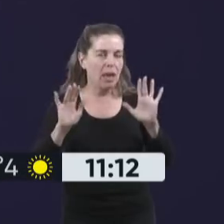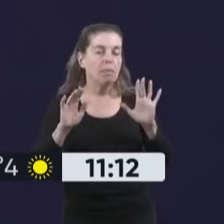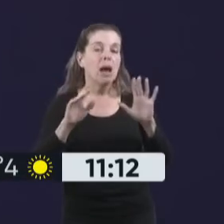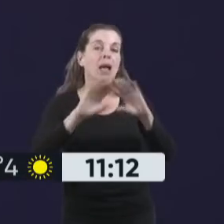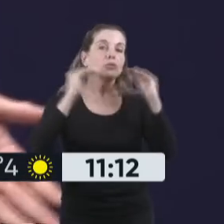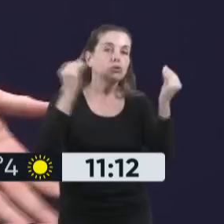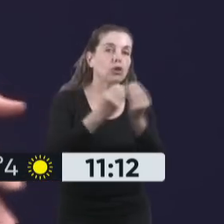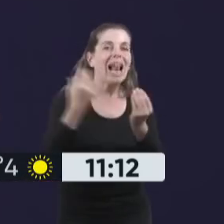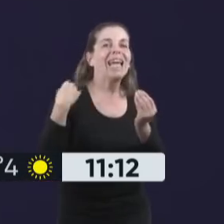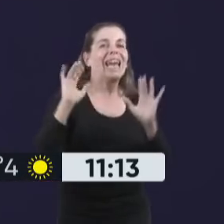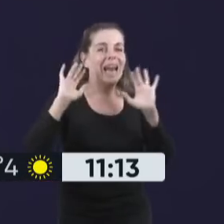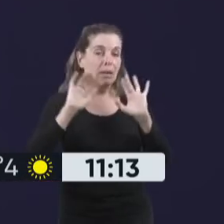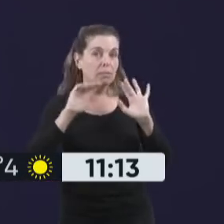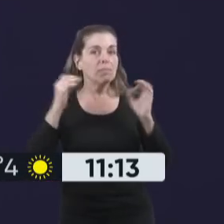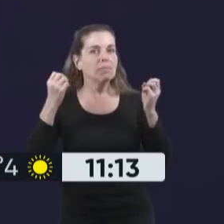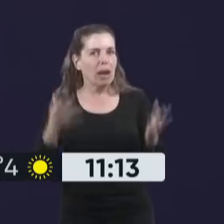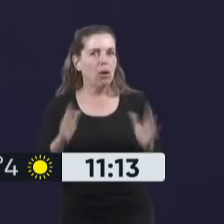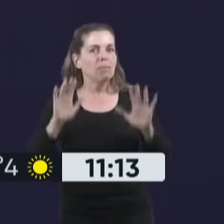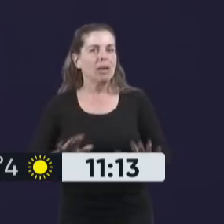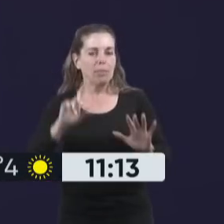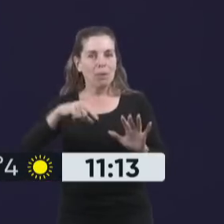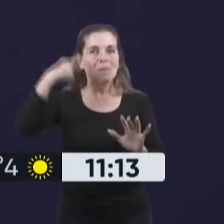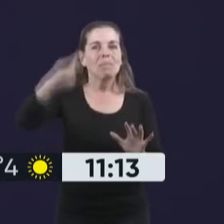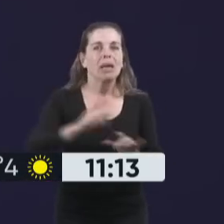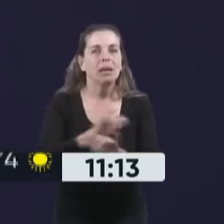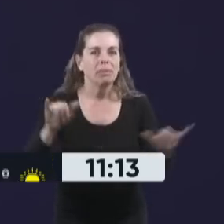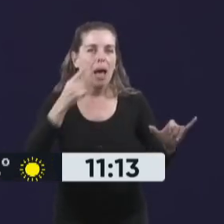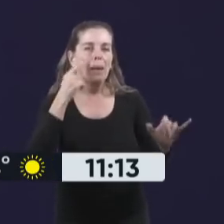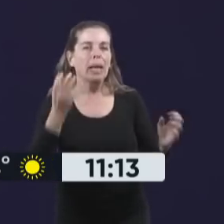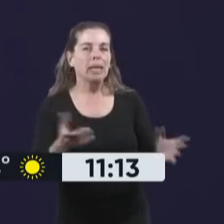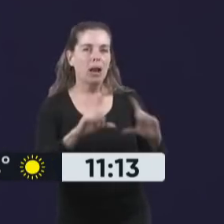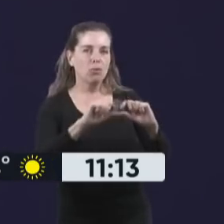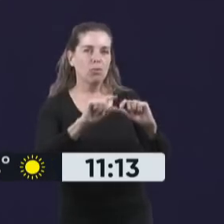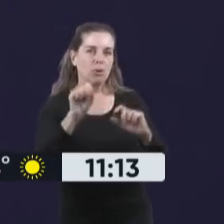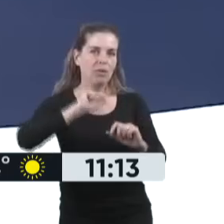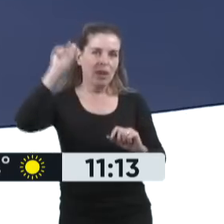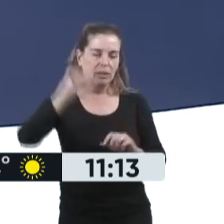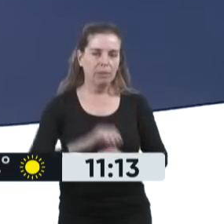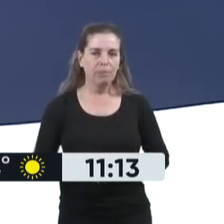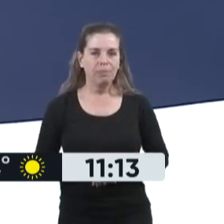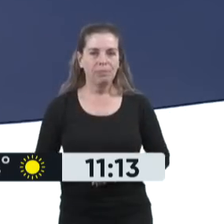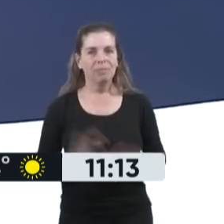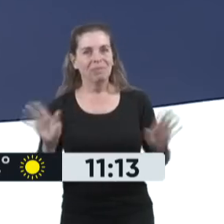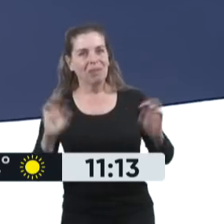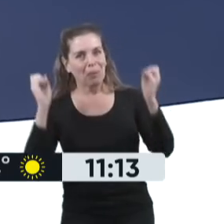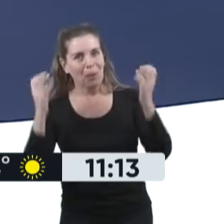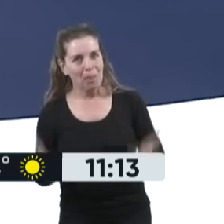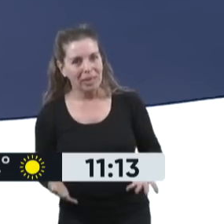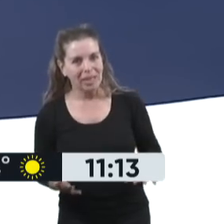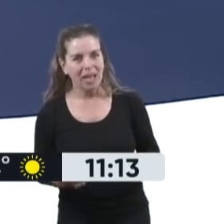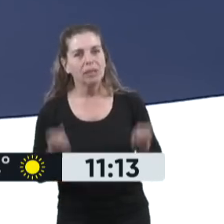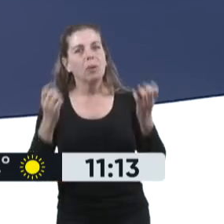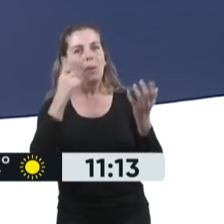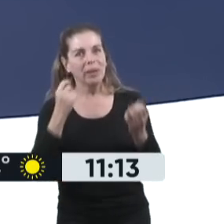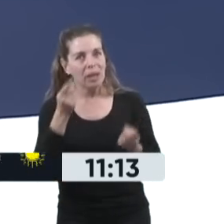general. Esperemos a mañana y veremos a ver cómo dio ese índice. ¿Qué tal, Manuel? Buen día. Silvia. ¿Qué tal?